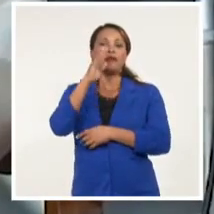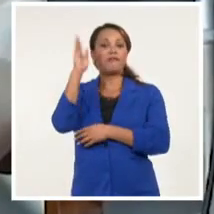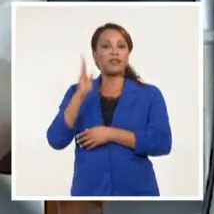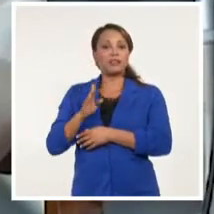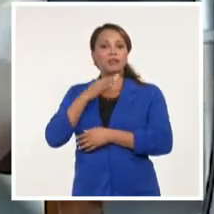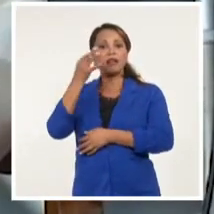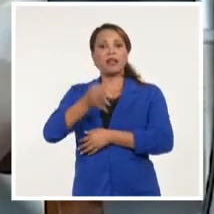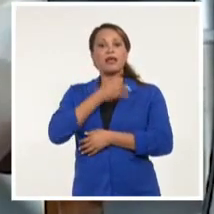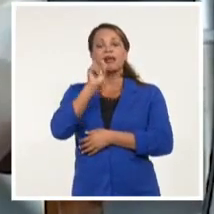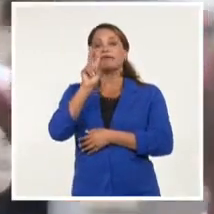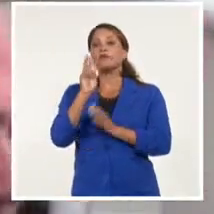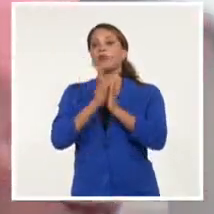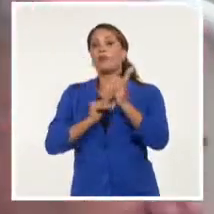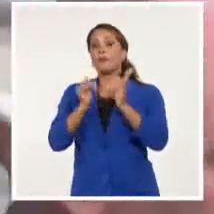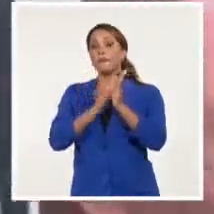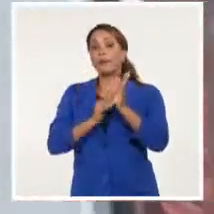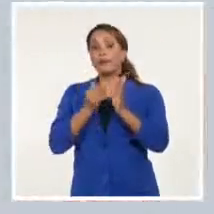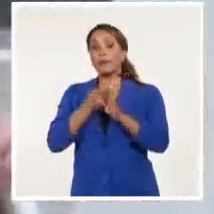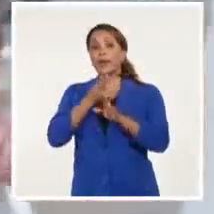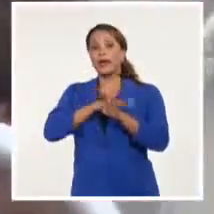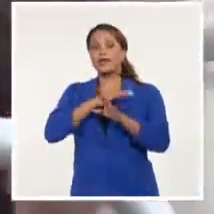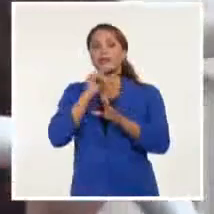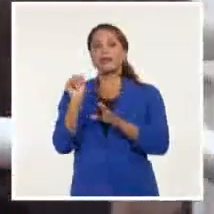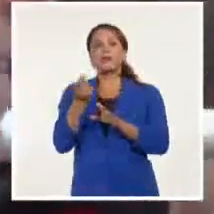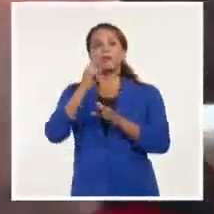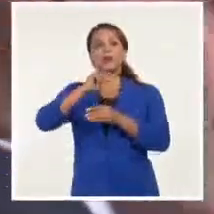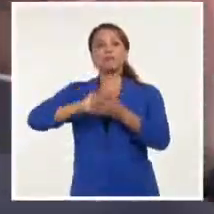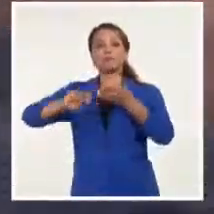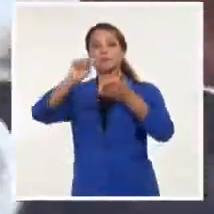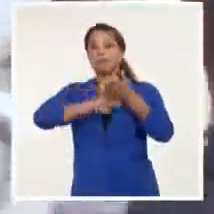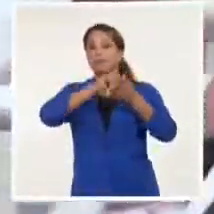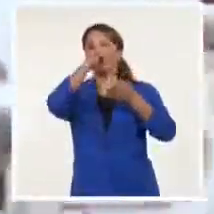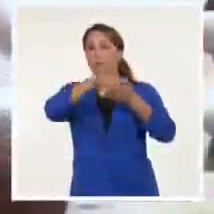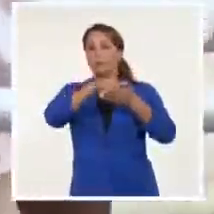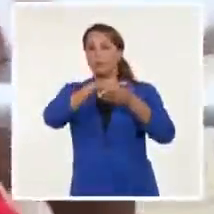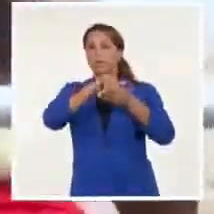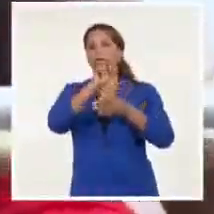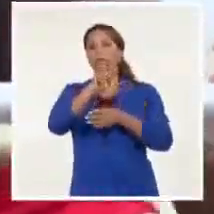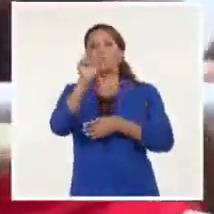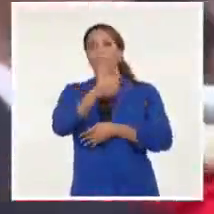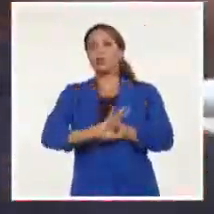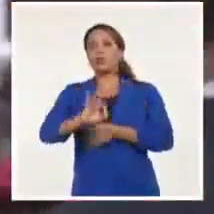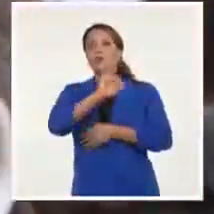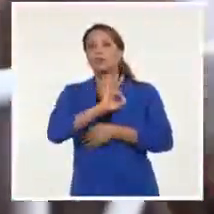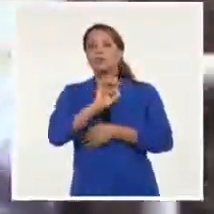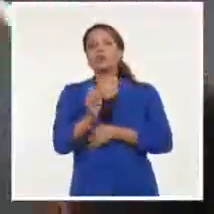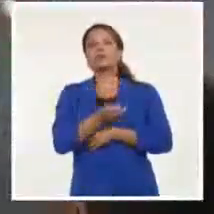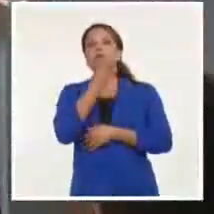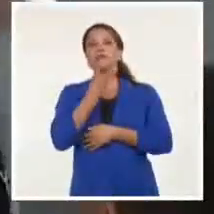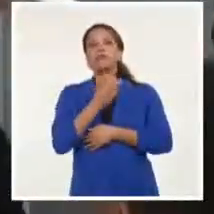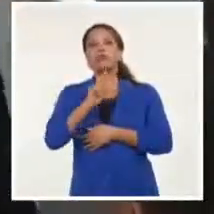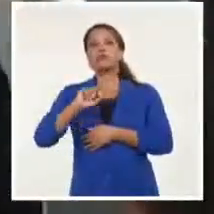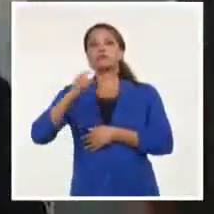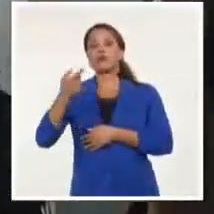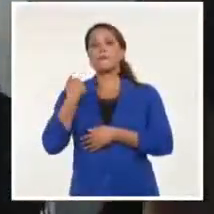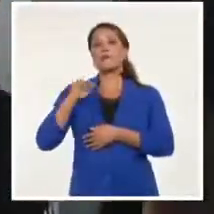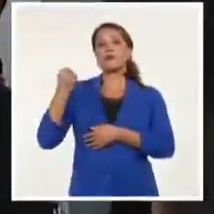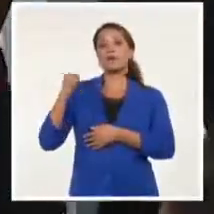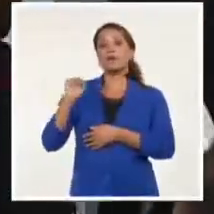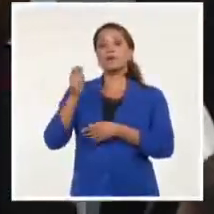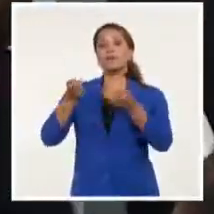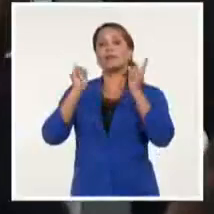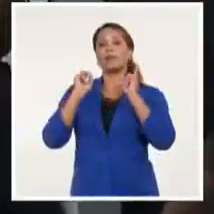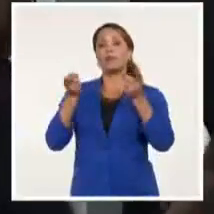en los dos meses previos a la primera vuelta de votación el 2 de octubre, dos casos diarios de violencia